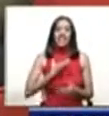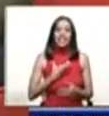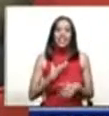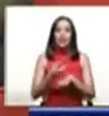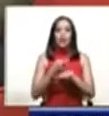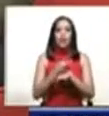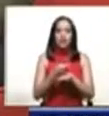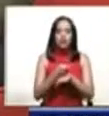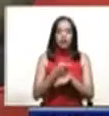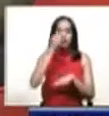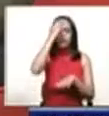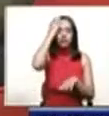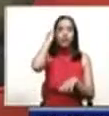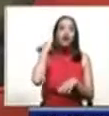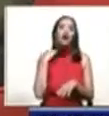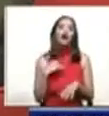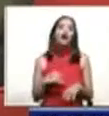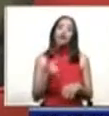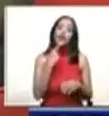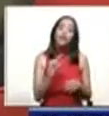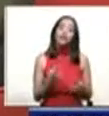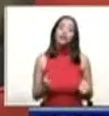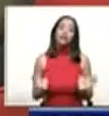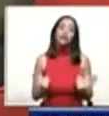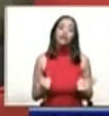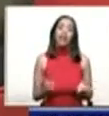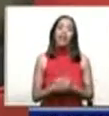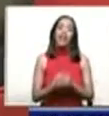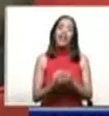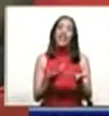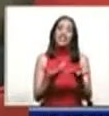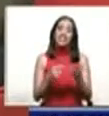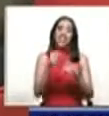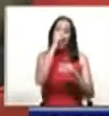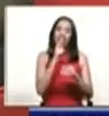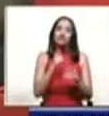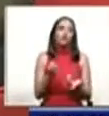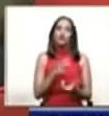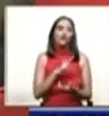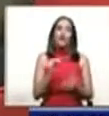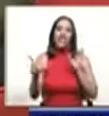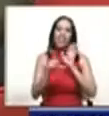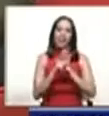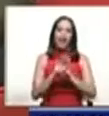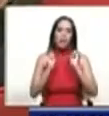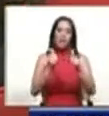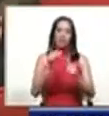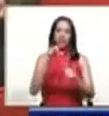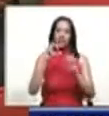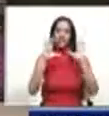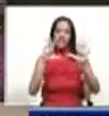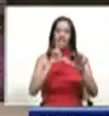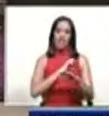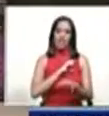y la elección presidencial, ellos dicen que es ilegítima. Por lo tanto, ese periodo es ilegítimo a partir del 10 de enero. Y eso lo